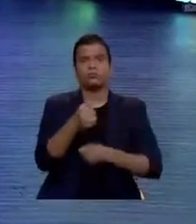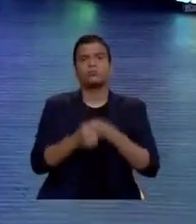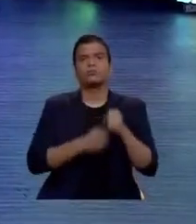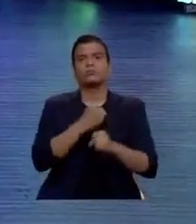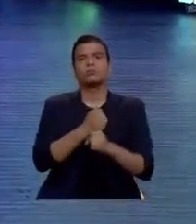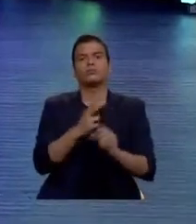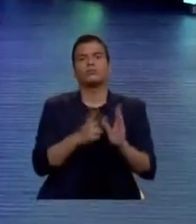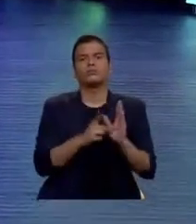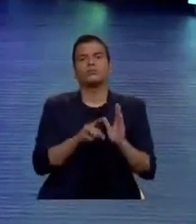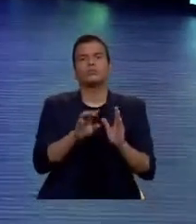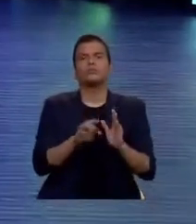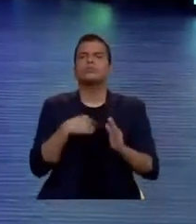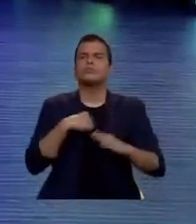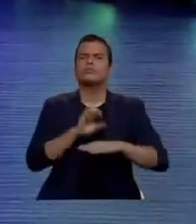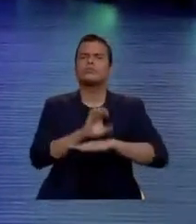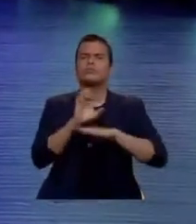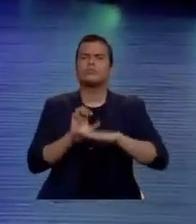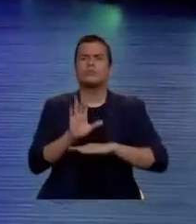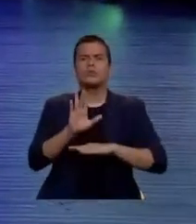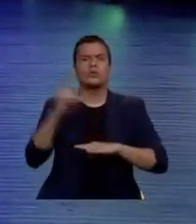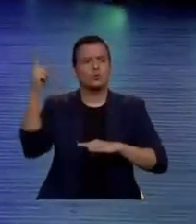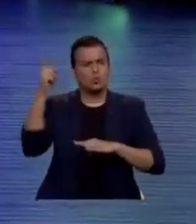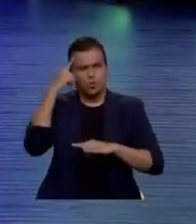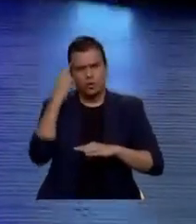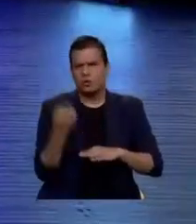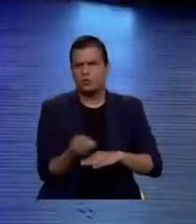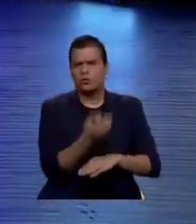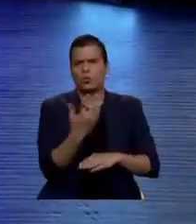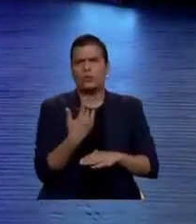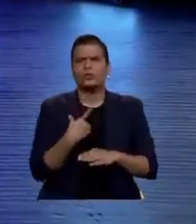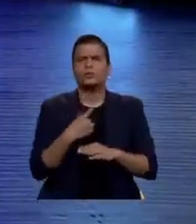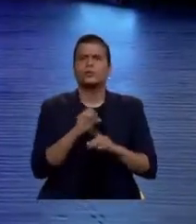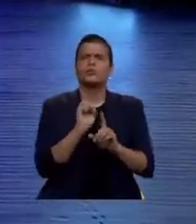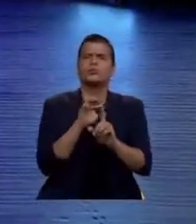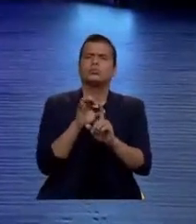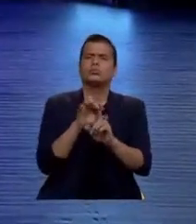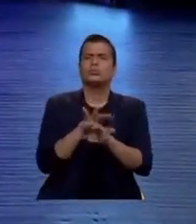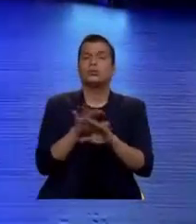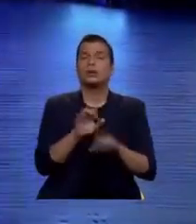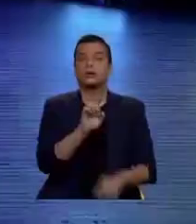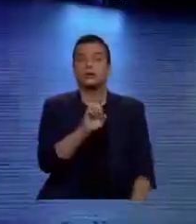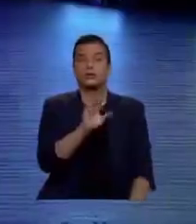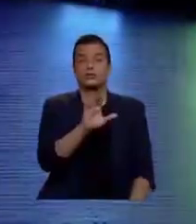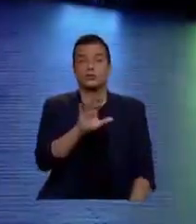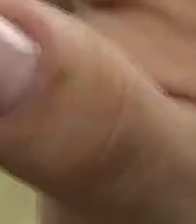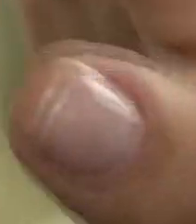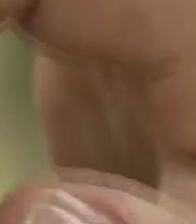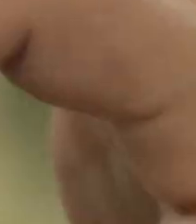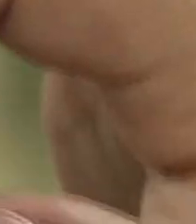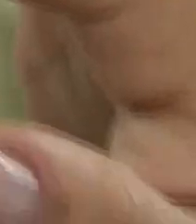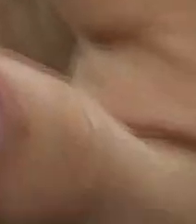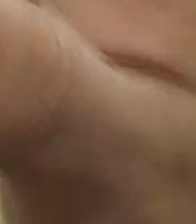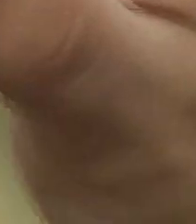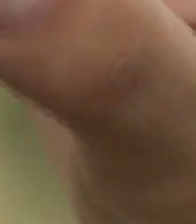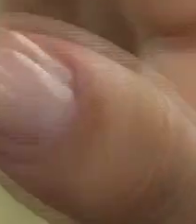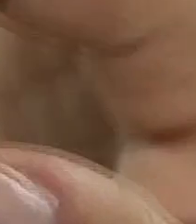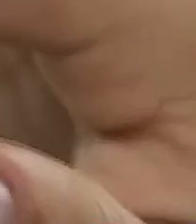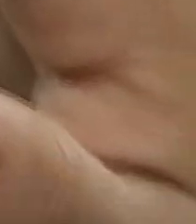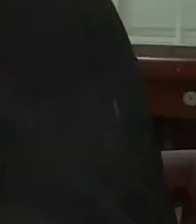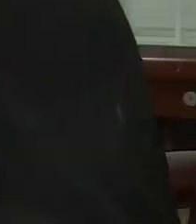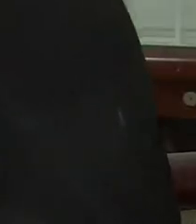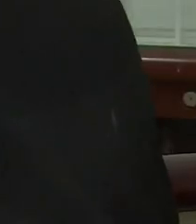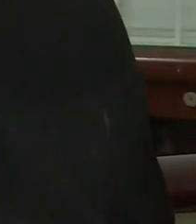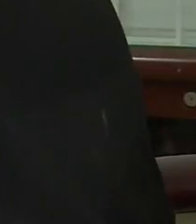155 entidades del sector público nacional para acompañarlos en su proceso de transformación y en el tema de